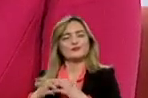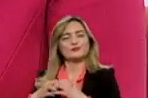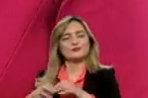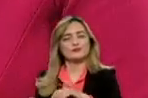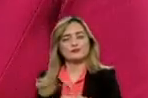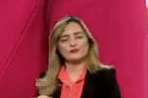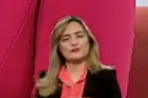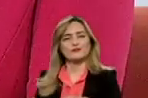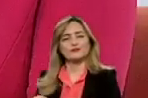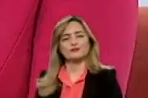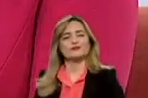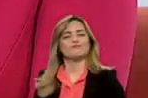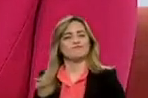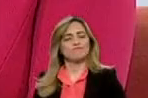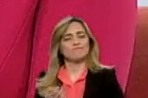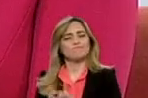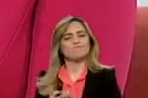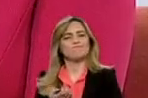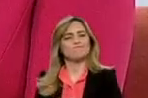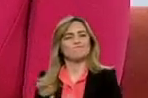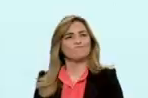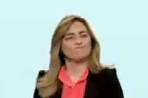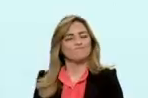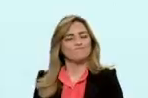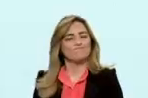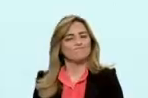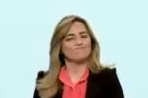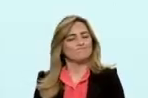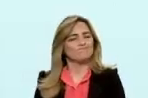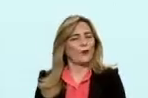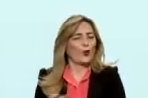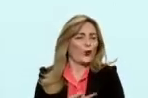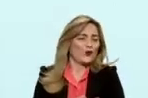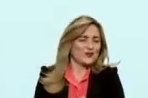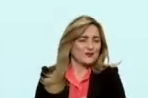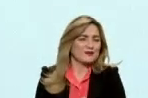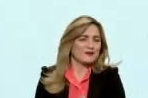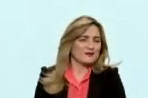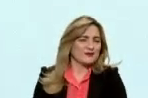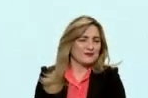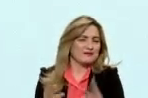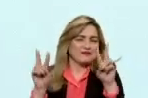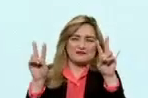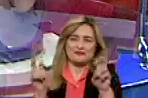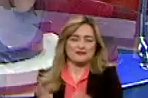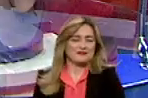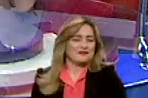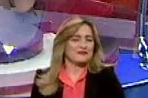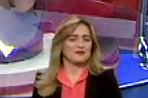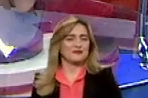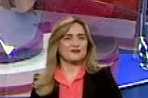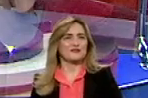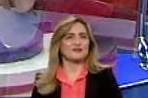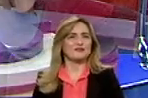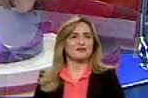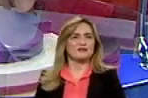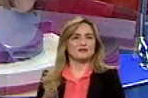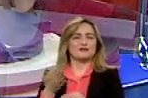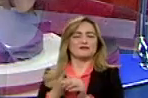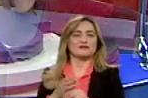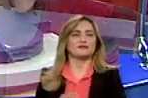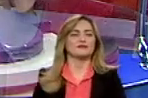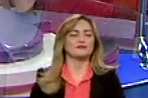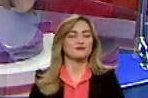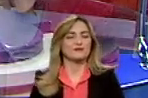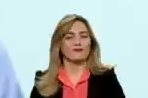las actividades, una reactivación económica, y esto contradice un poco este tema o tal vez este objetivo. Marisabel,